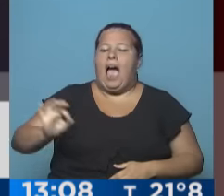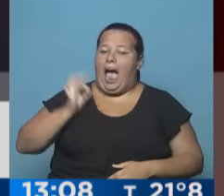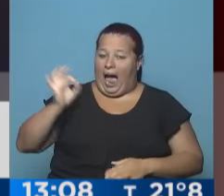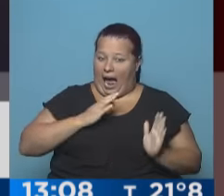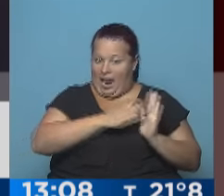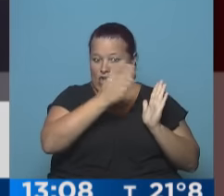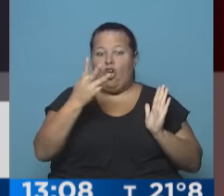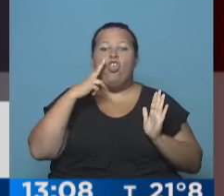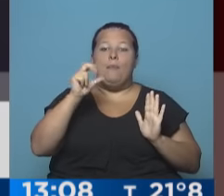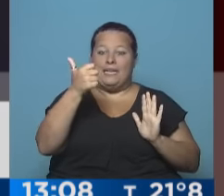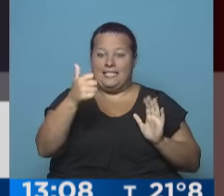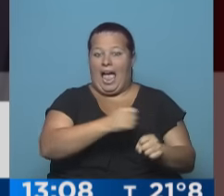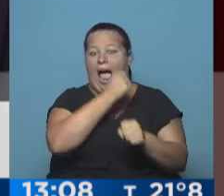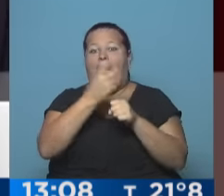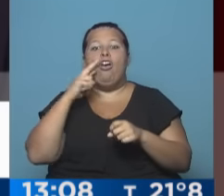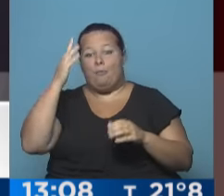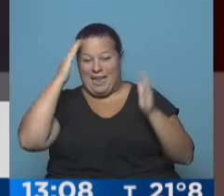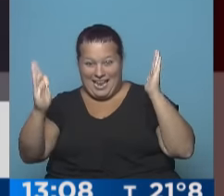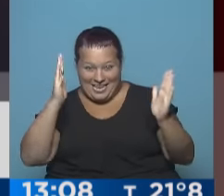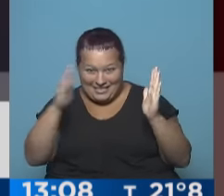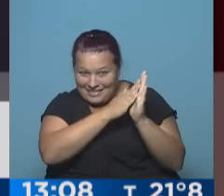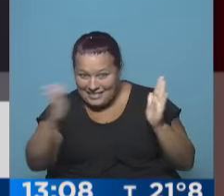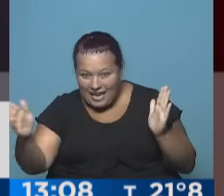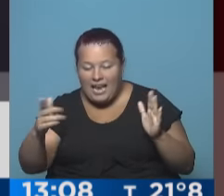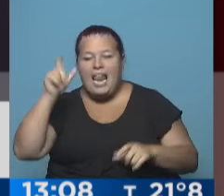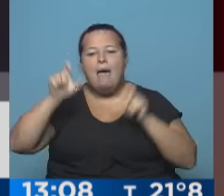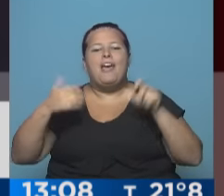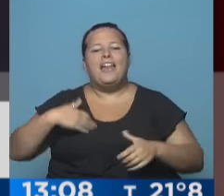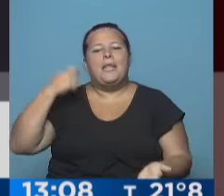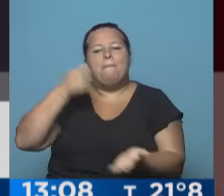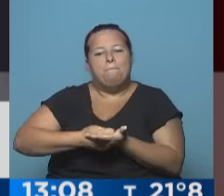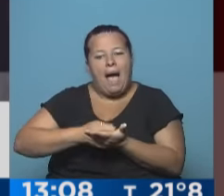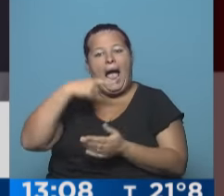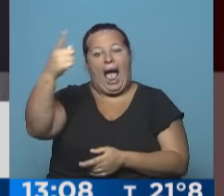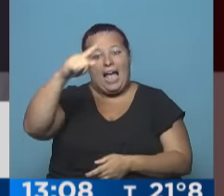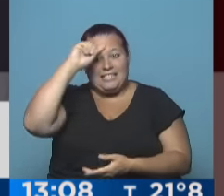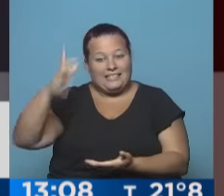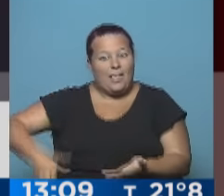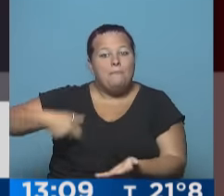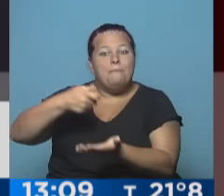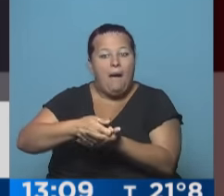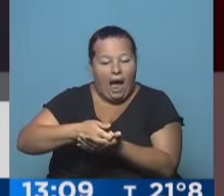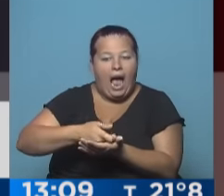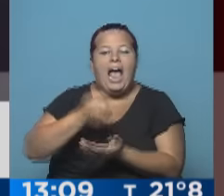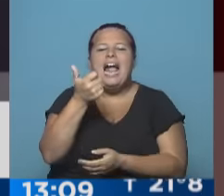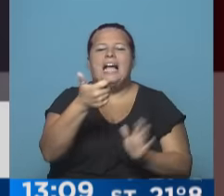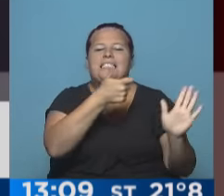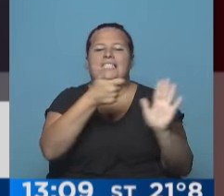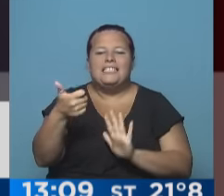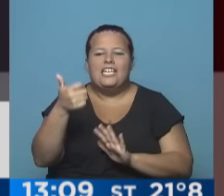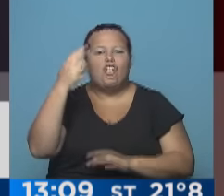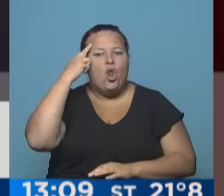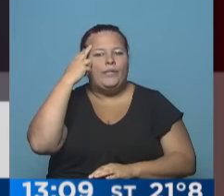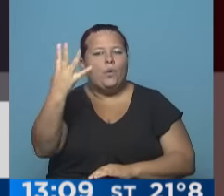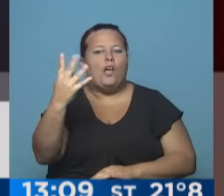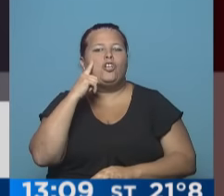van del 2006 al 2015, los argentinos pagamos al Estado Nacional casi